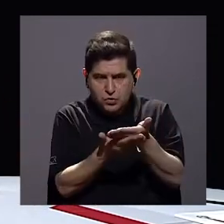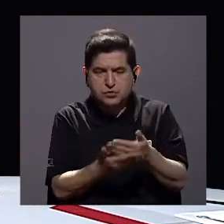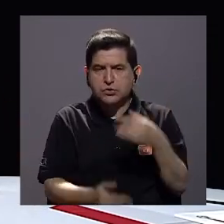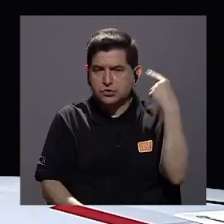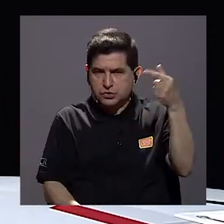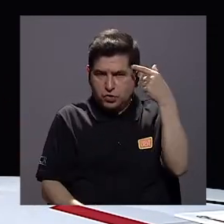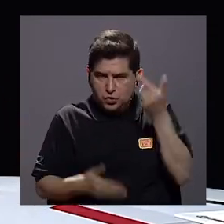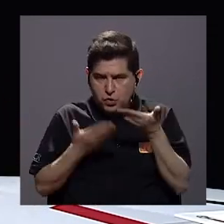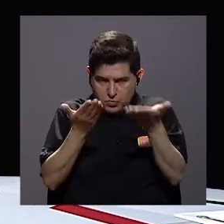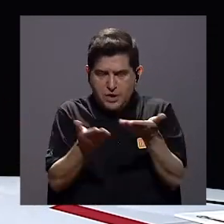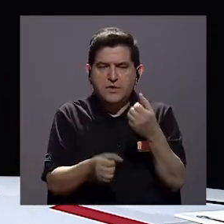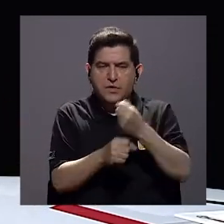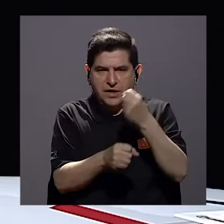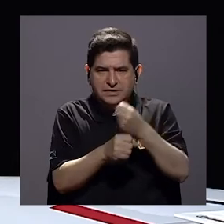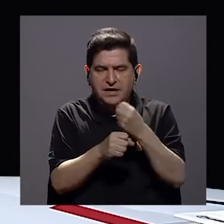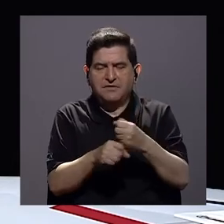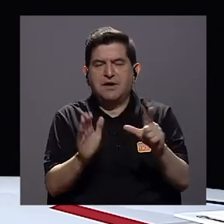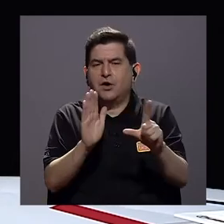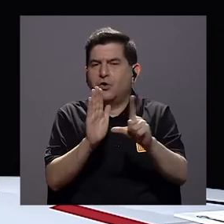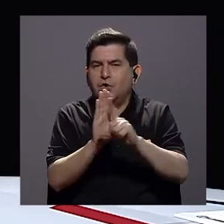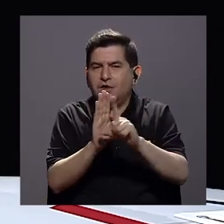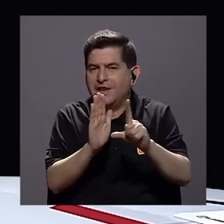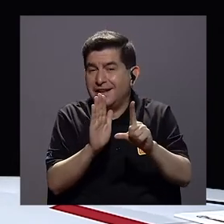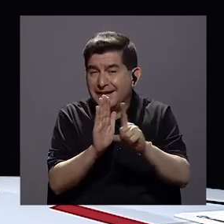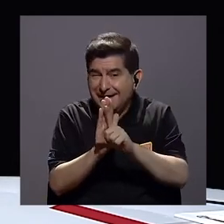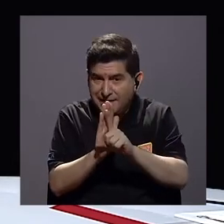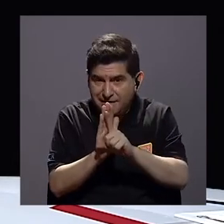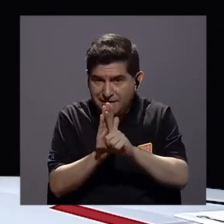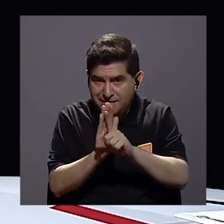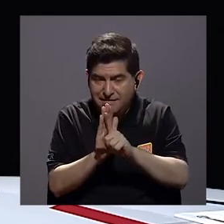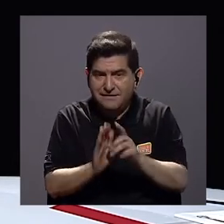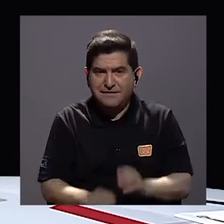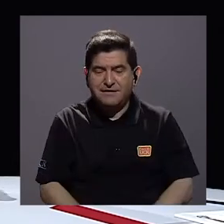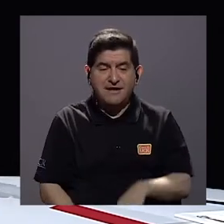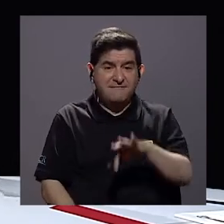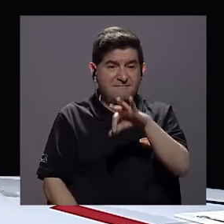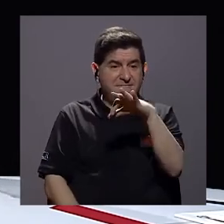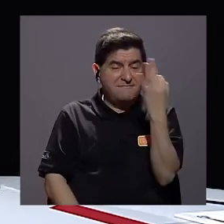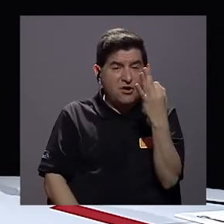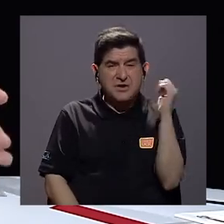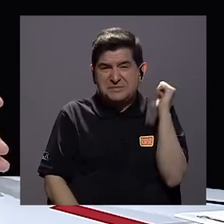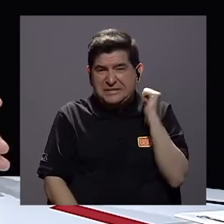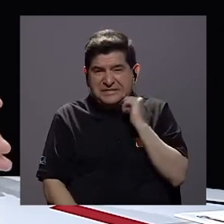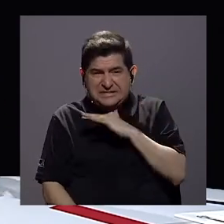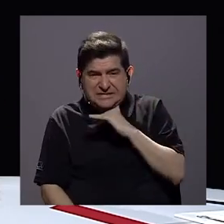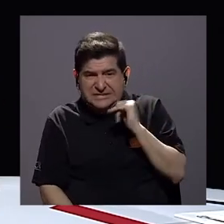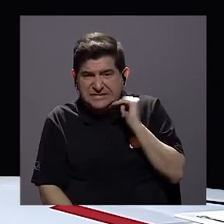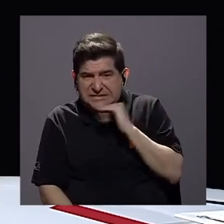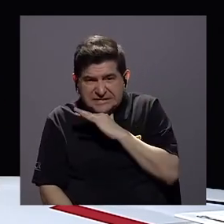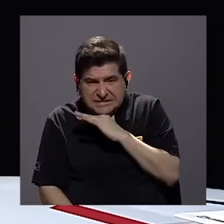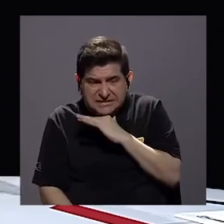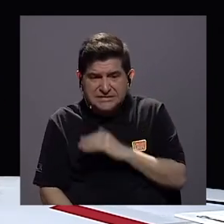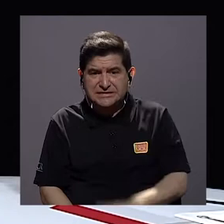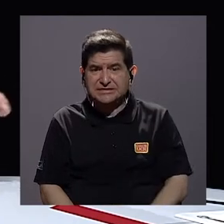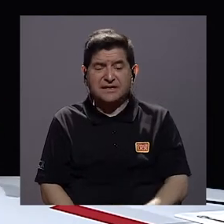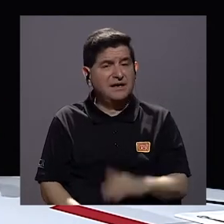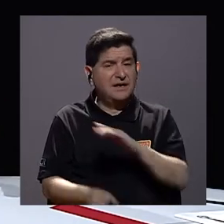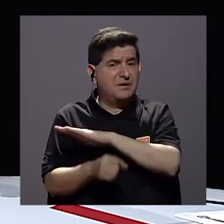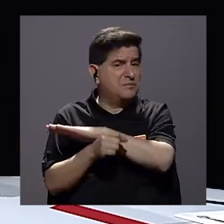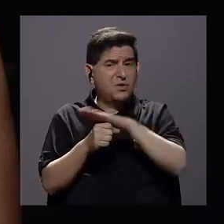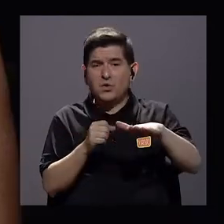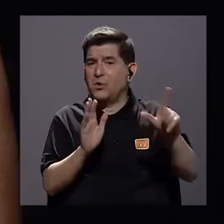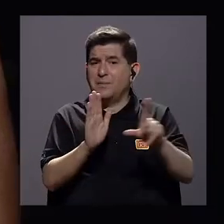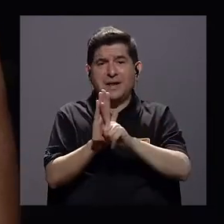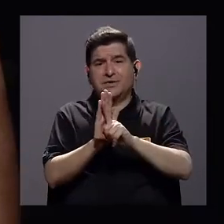trabajo, en términos de legalidad, esa forma en la que contamina está totalmente